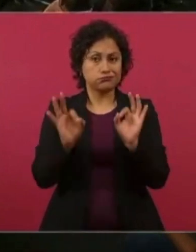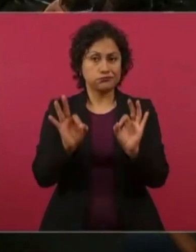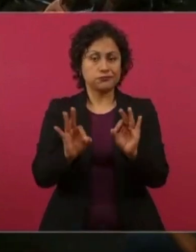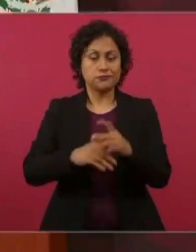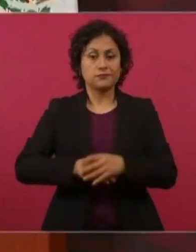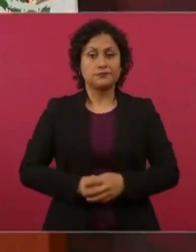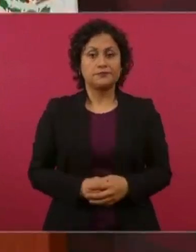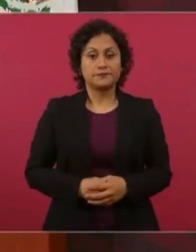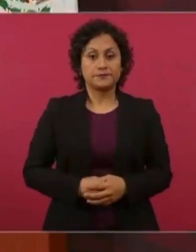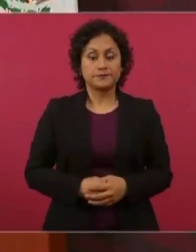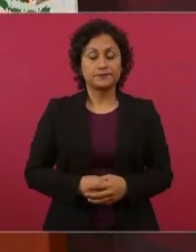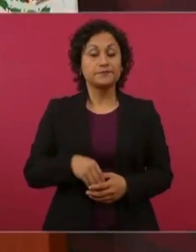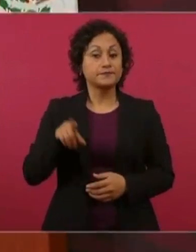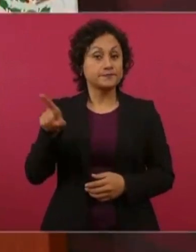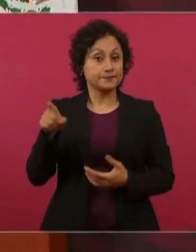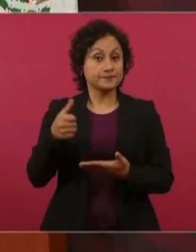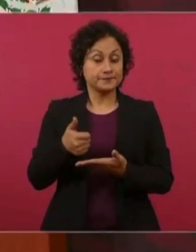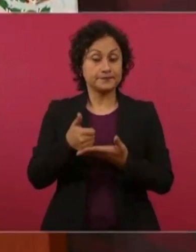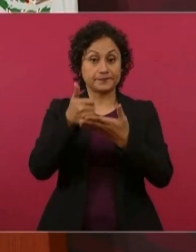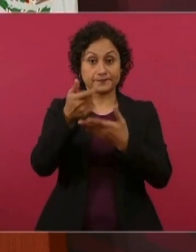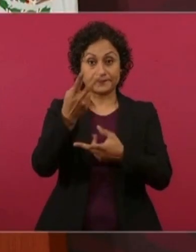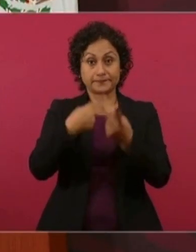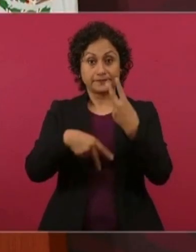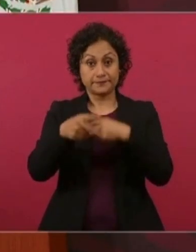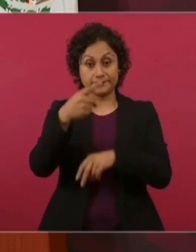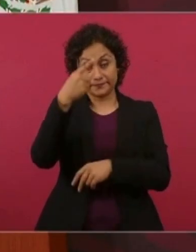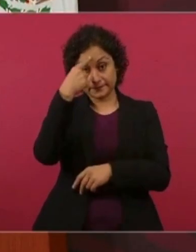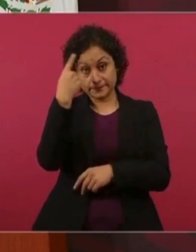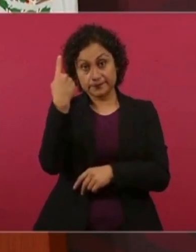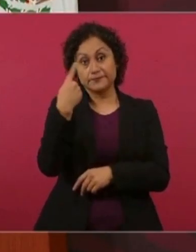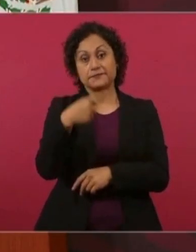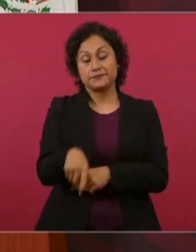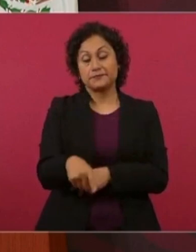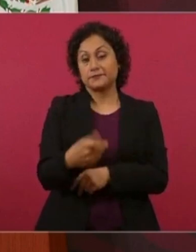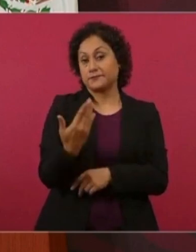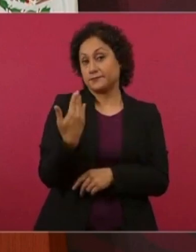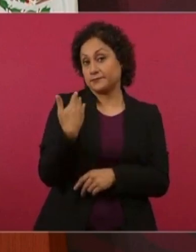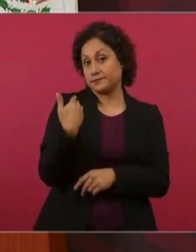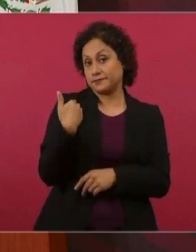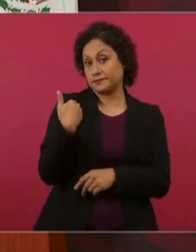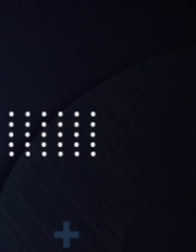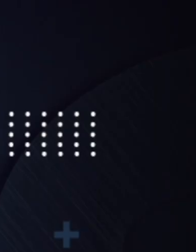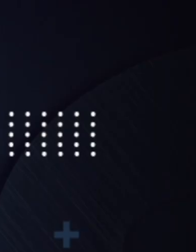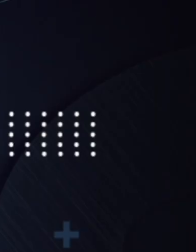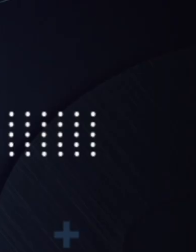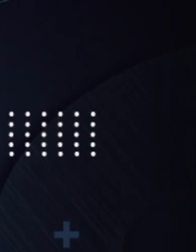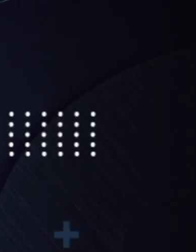y nos va a ayudar en este último tramo del gobierno.